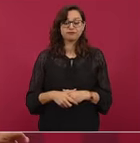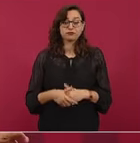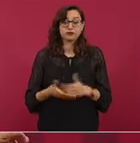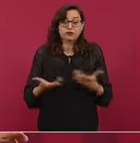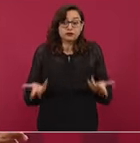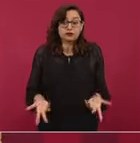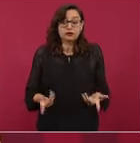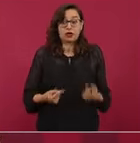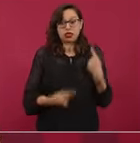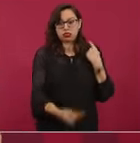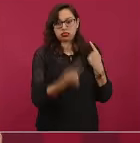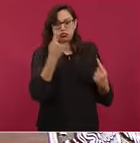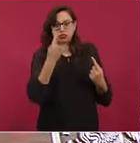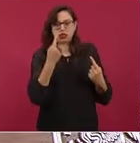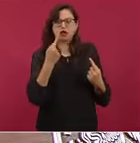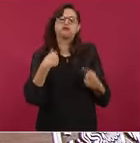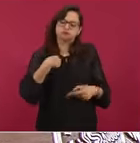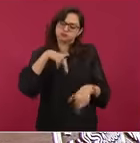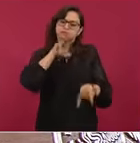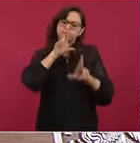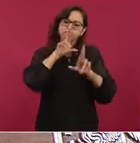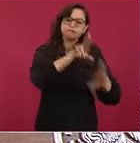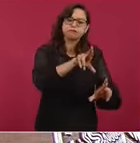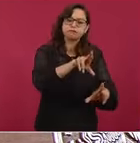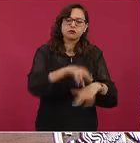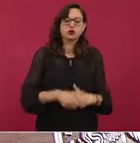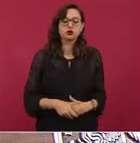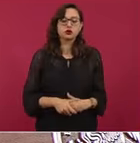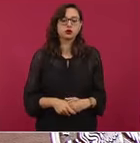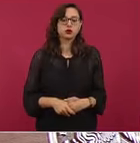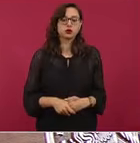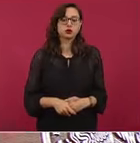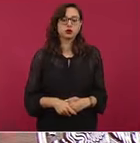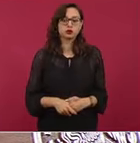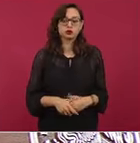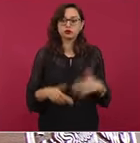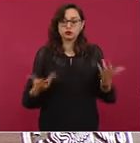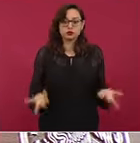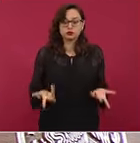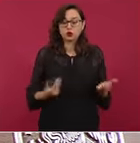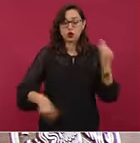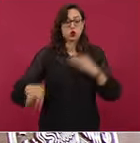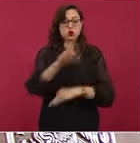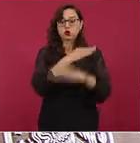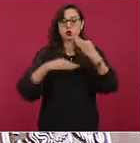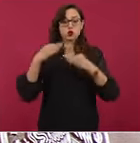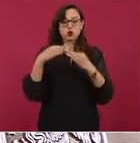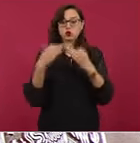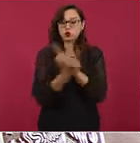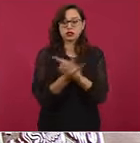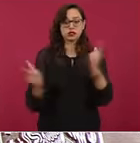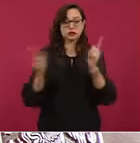Tenemos que responder y garantizar también el derecho que tienen